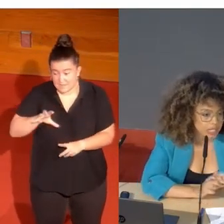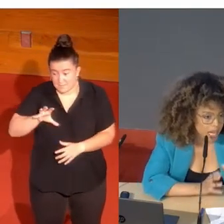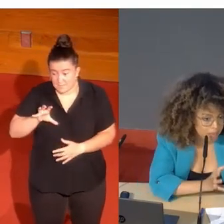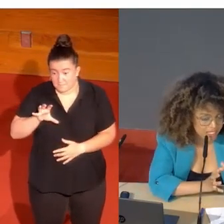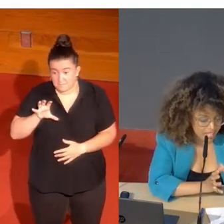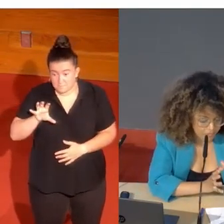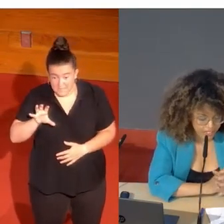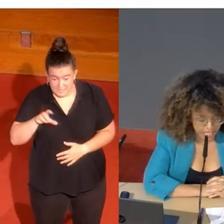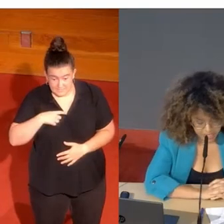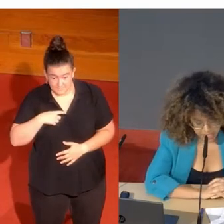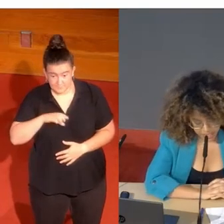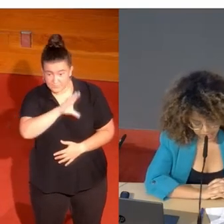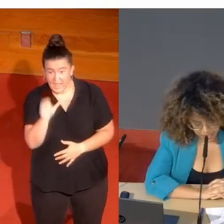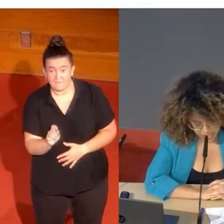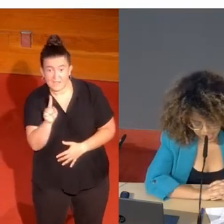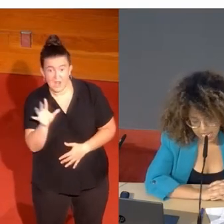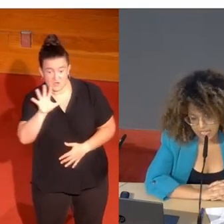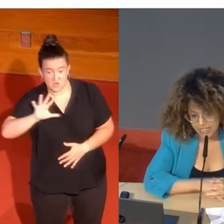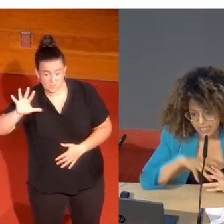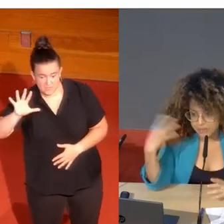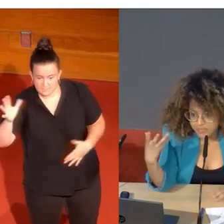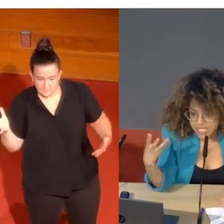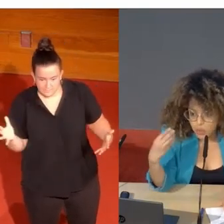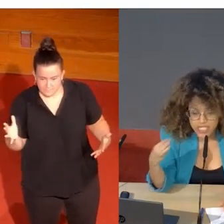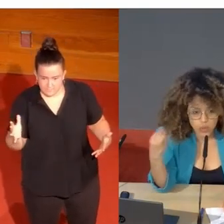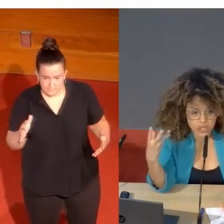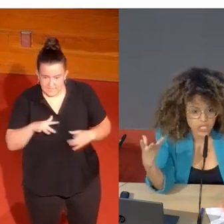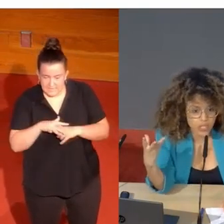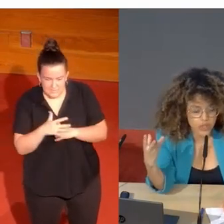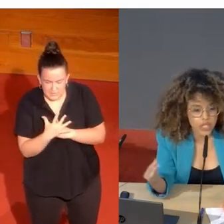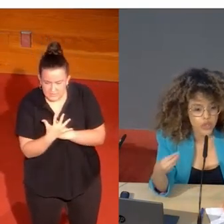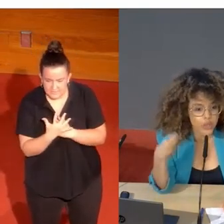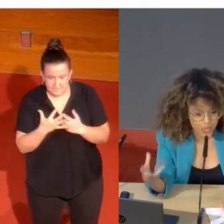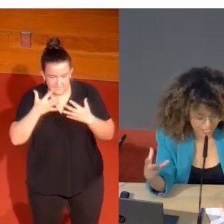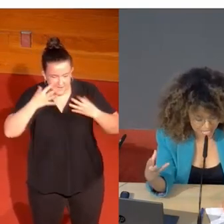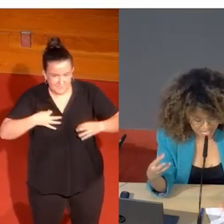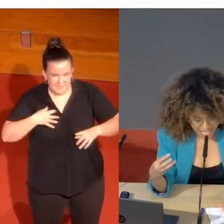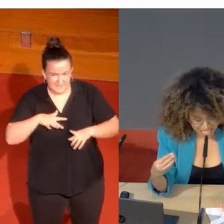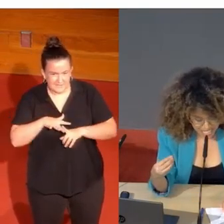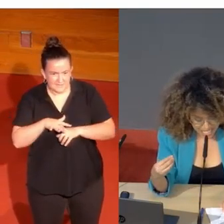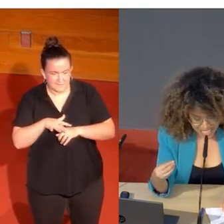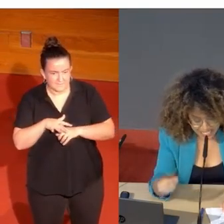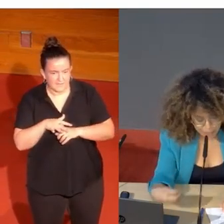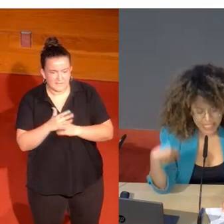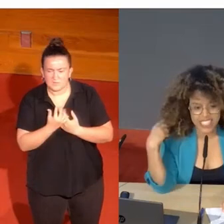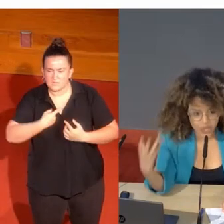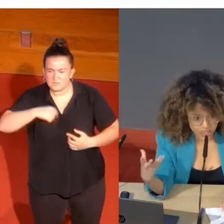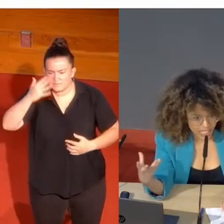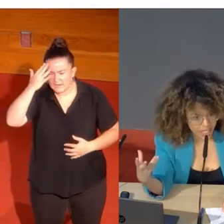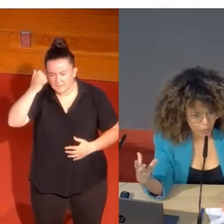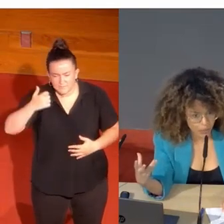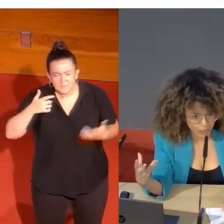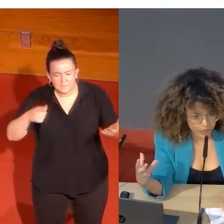del norte de de África eh esta eh se encuentra en una situación que nos recuerda a la a la etapa